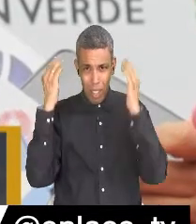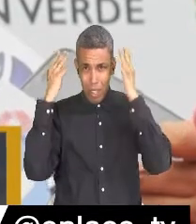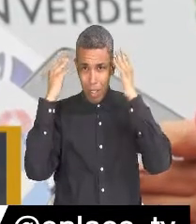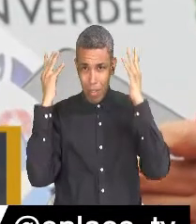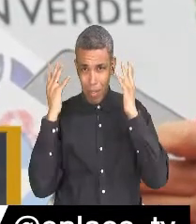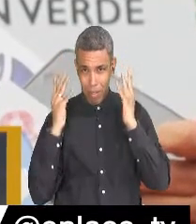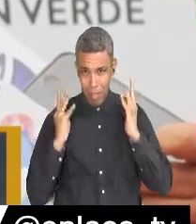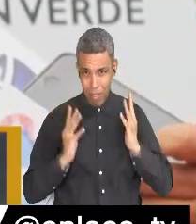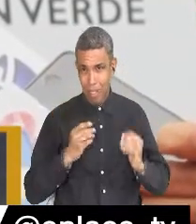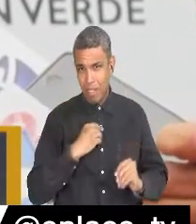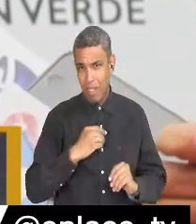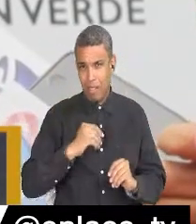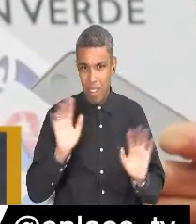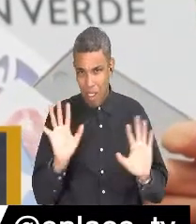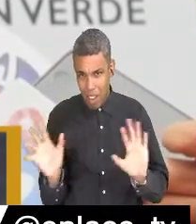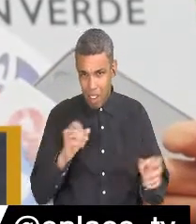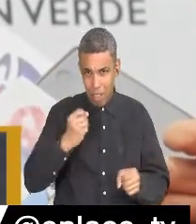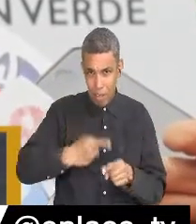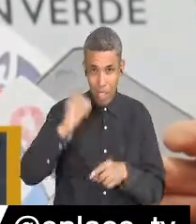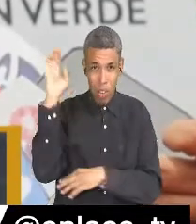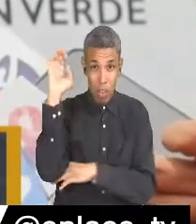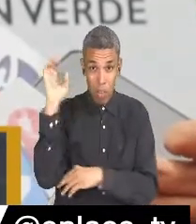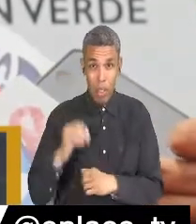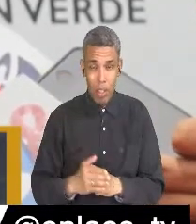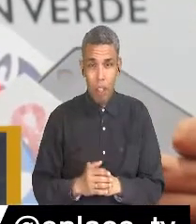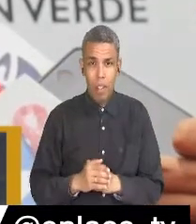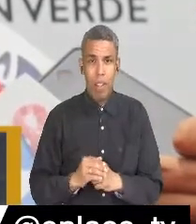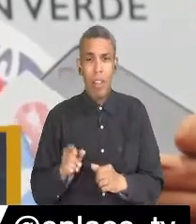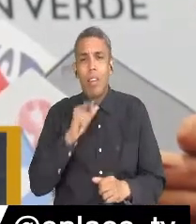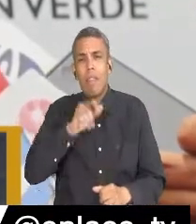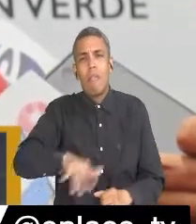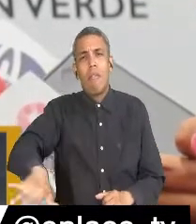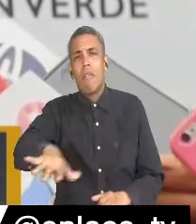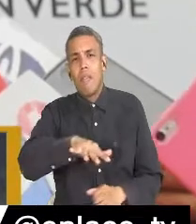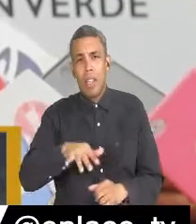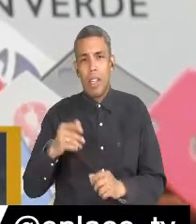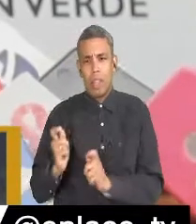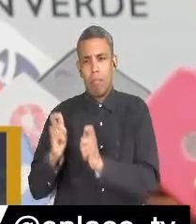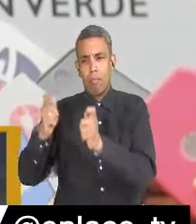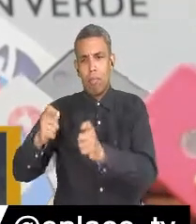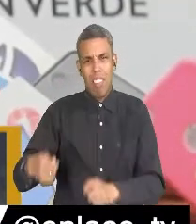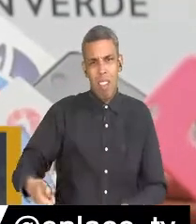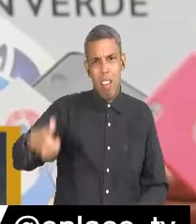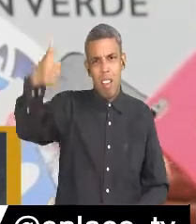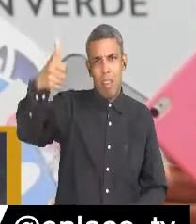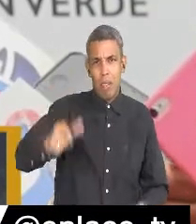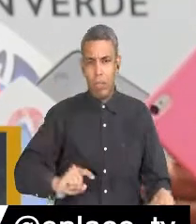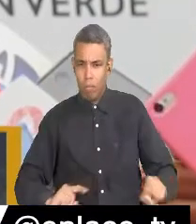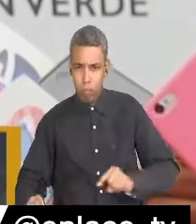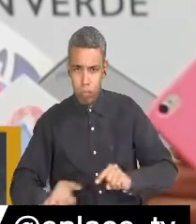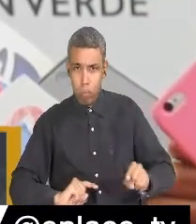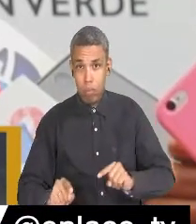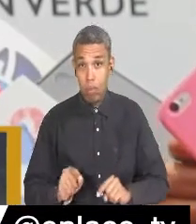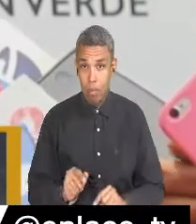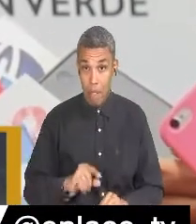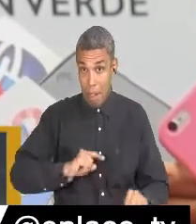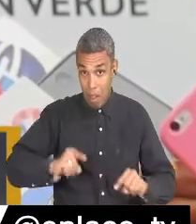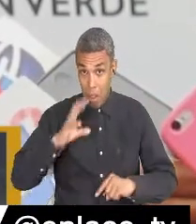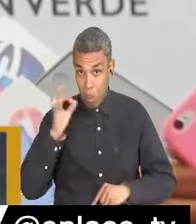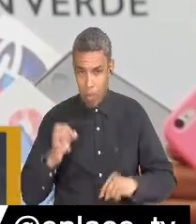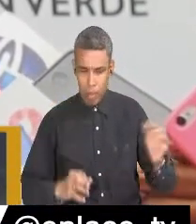unas exigencias de que les entreguen unos camuflados, unos uniformes.